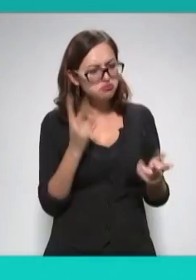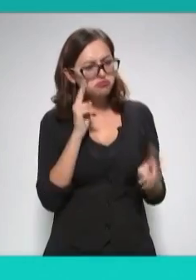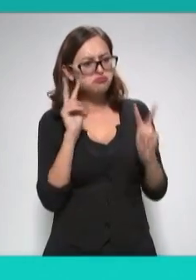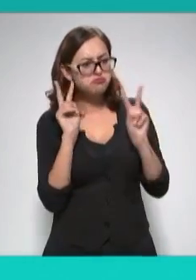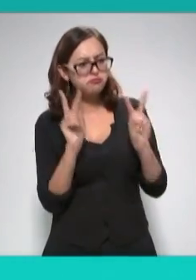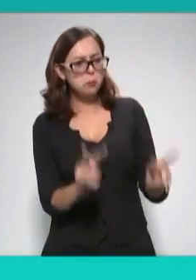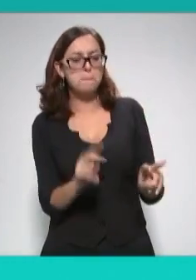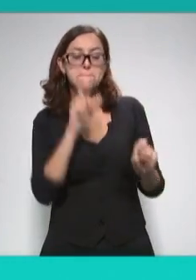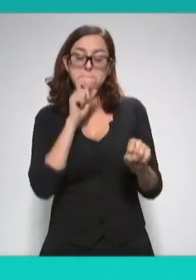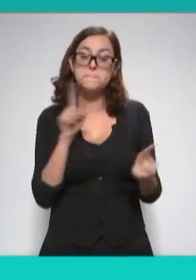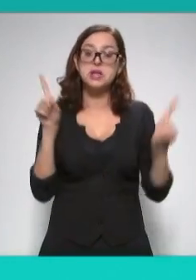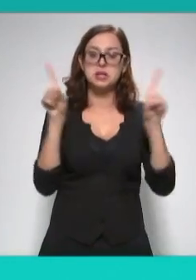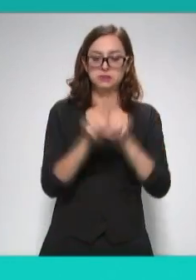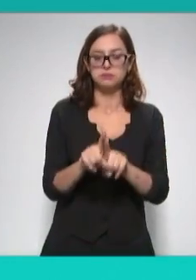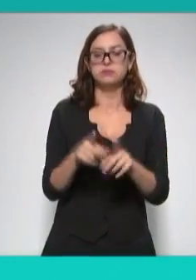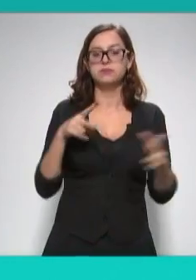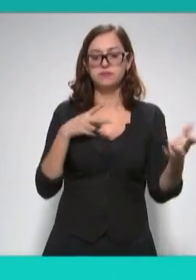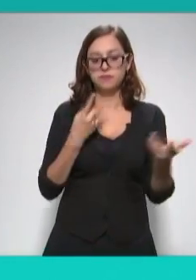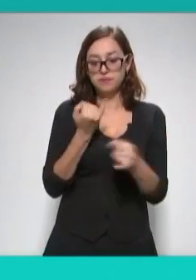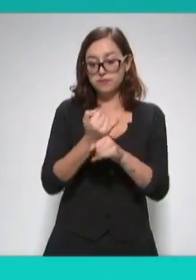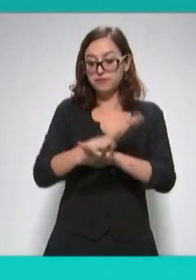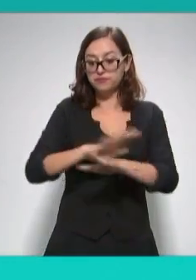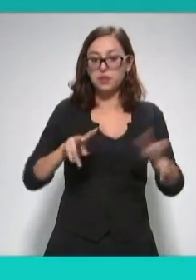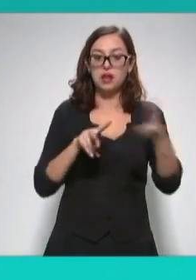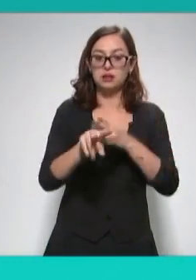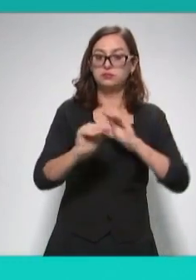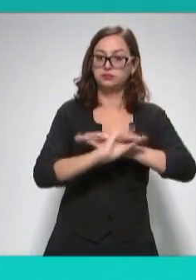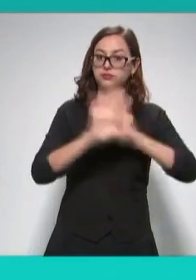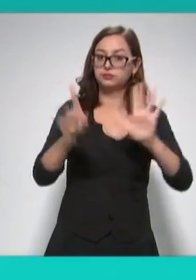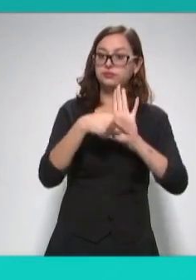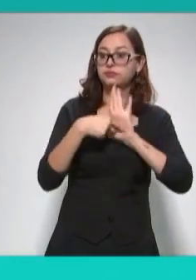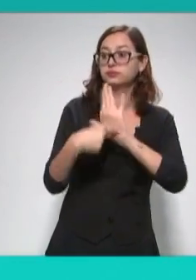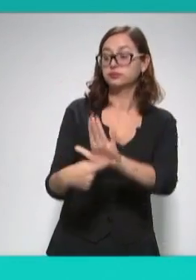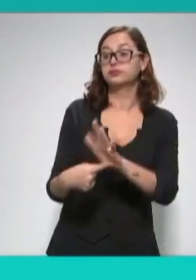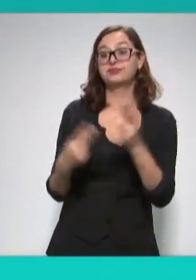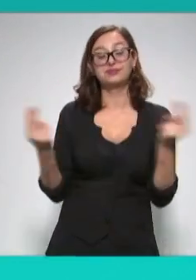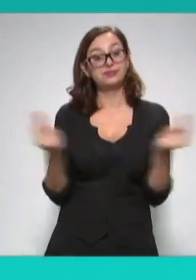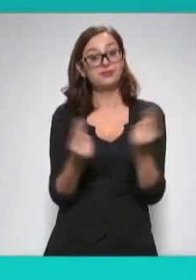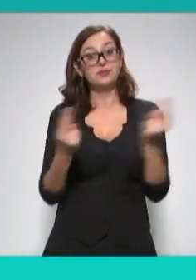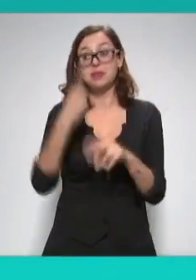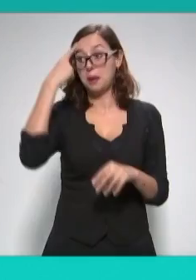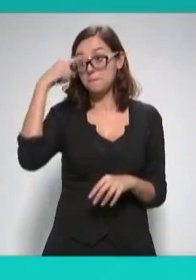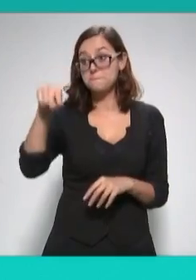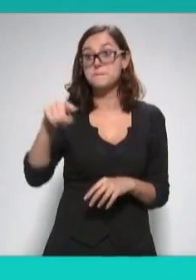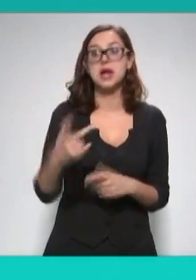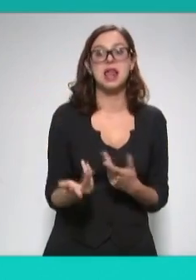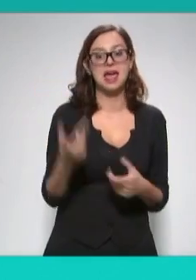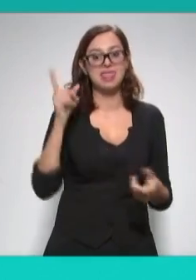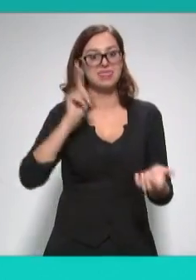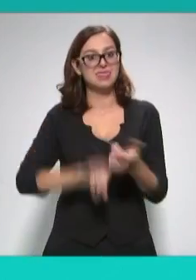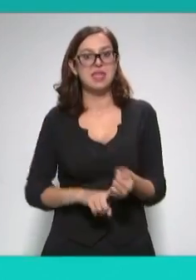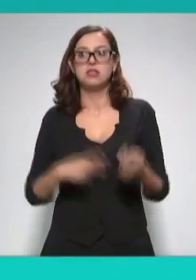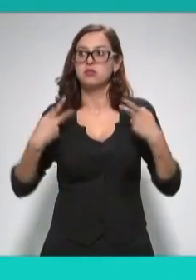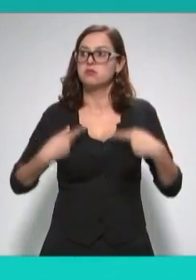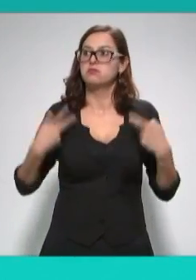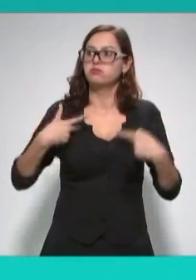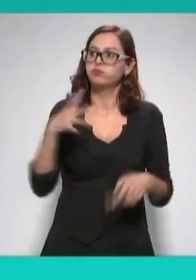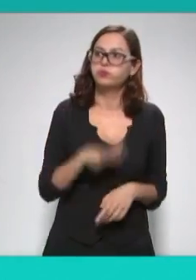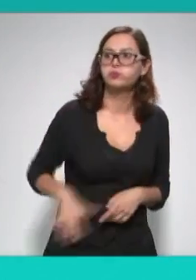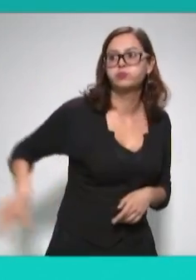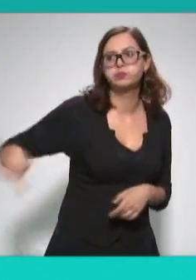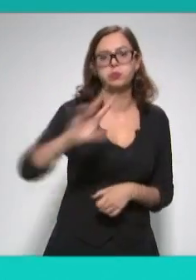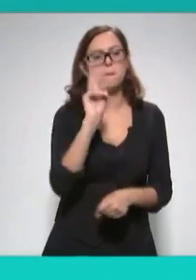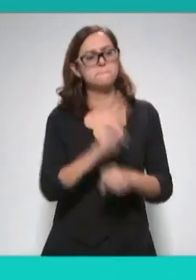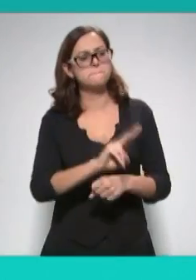transparentar la información requerida es condición para impulsar un ejercicio de contraloría social que promueva la